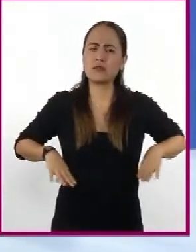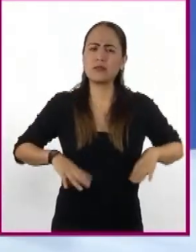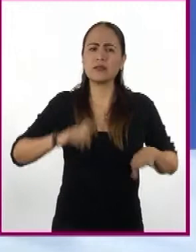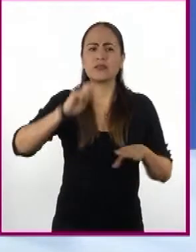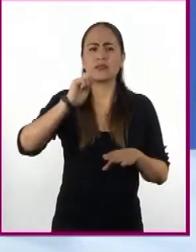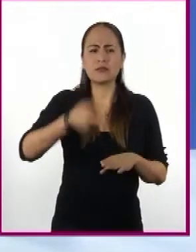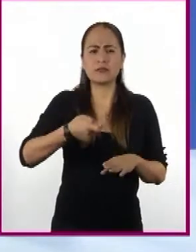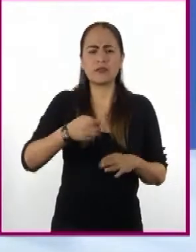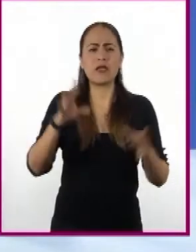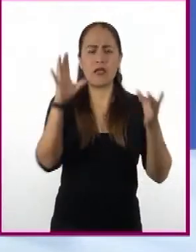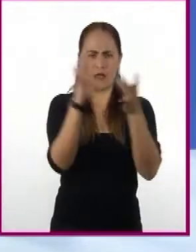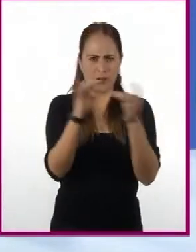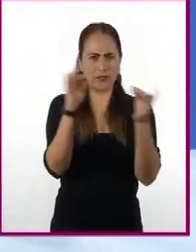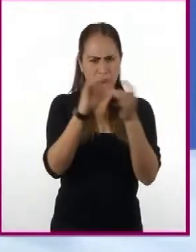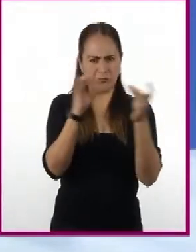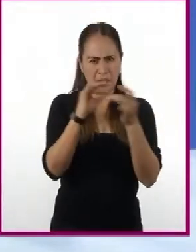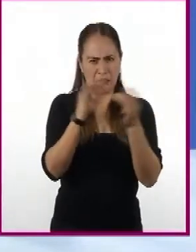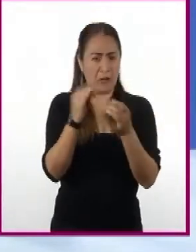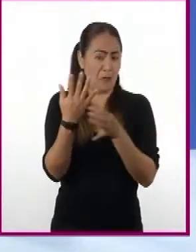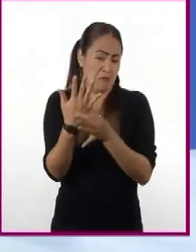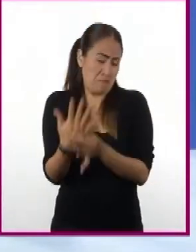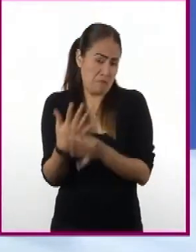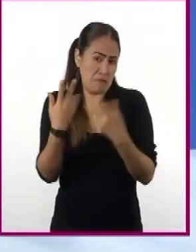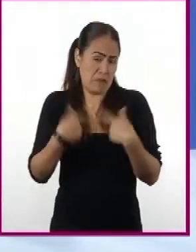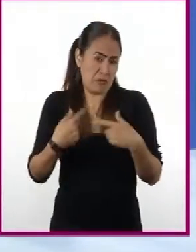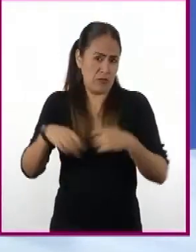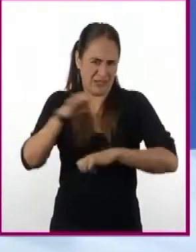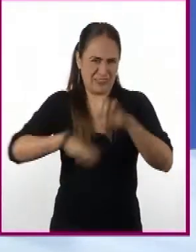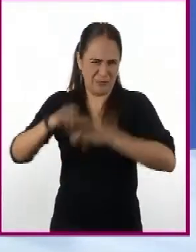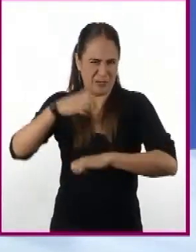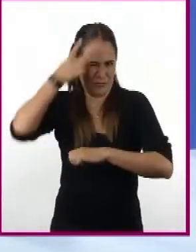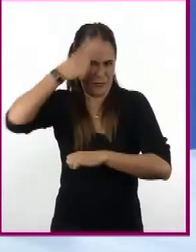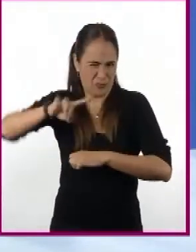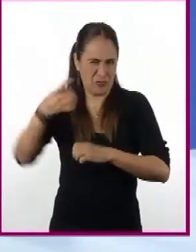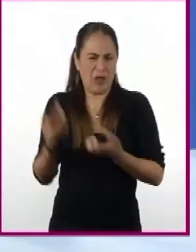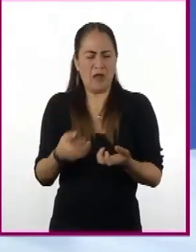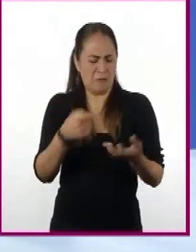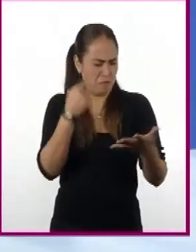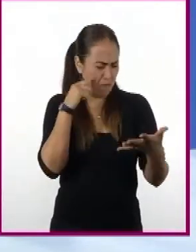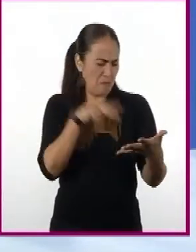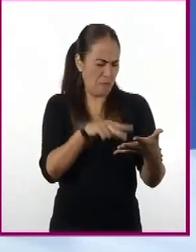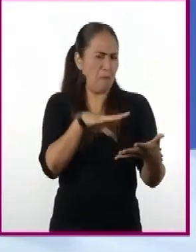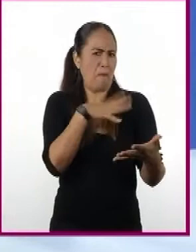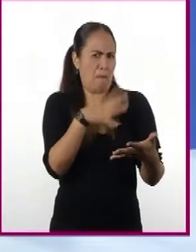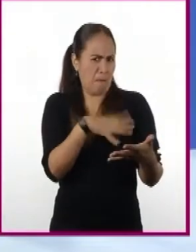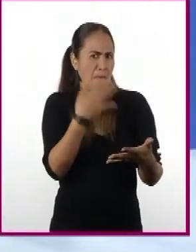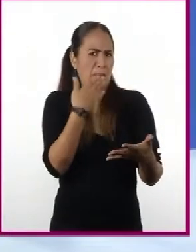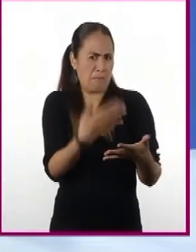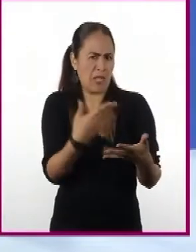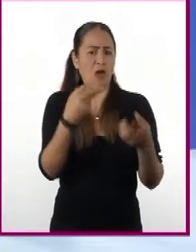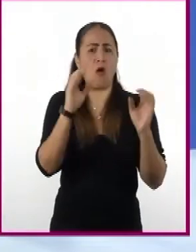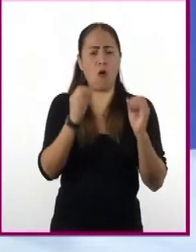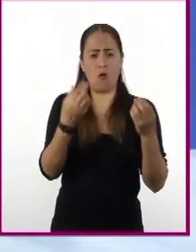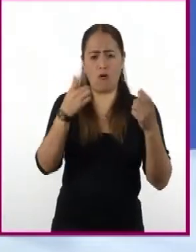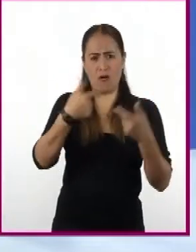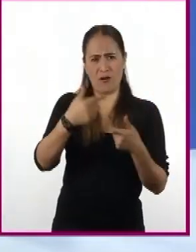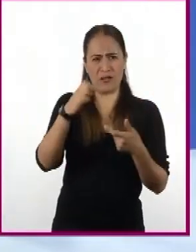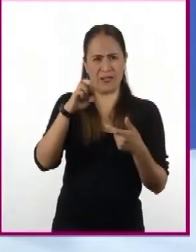de acuerdo con los criterios de los editores, con calidad literaria o ser los más representativos de un